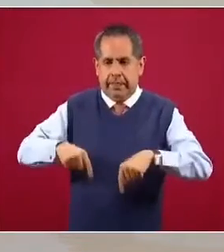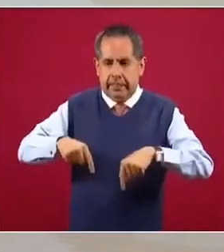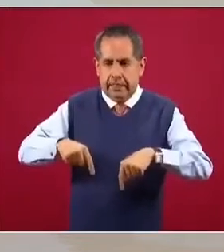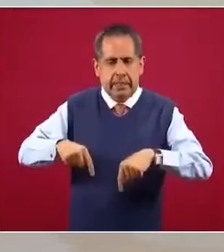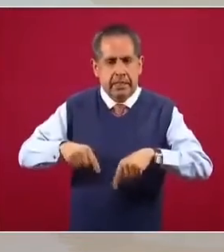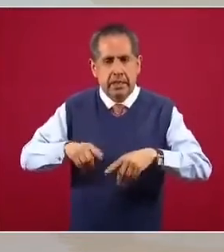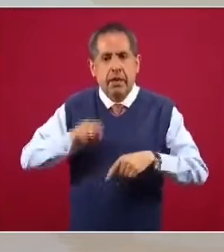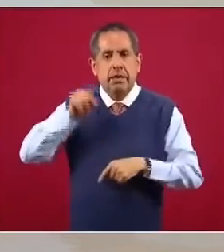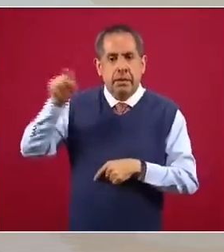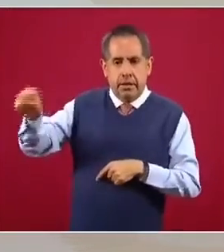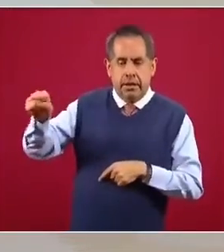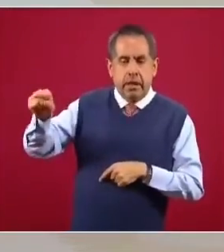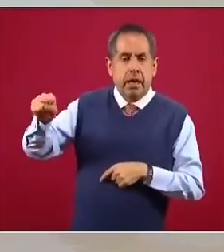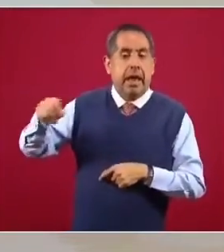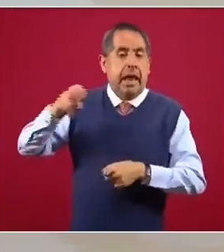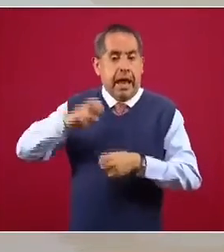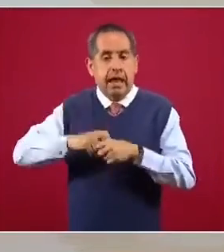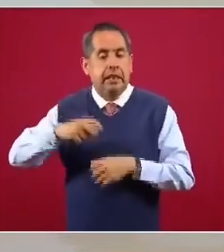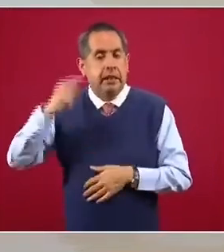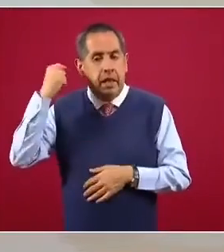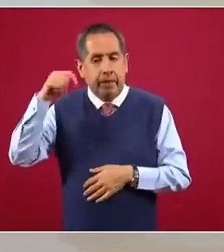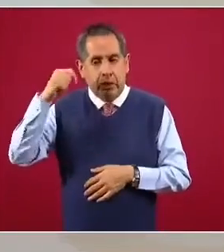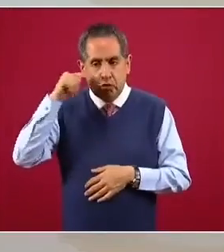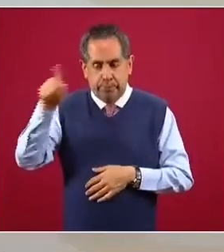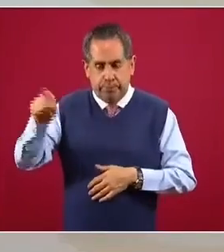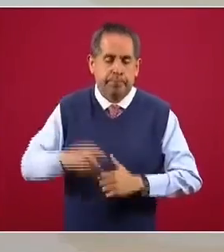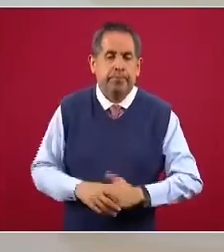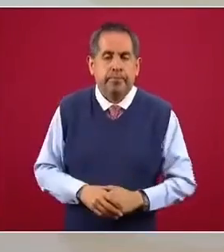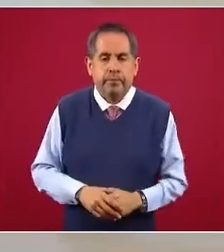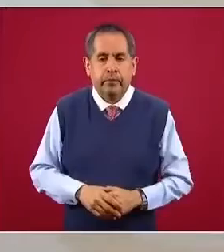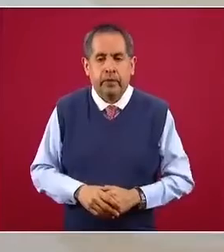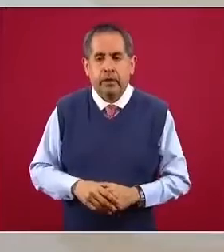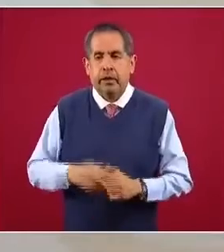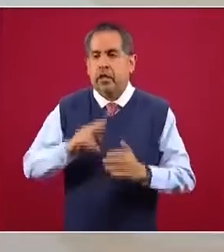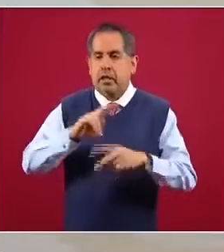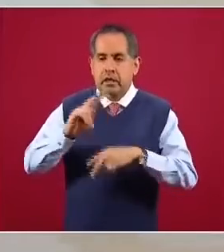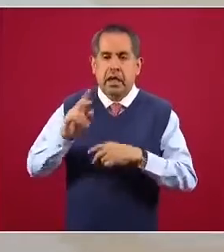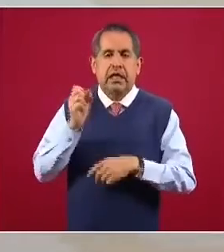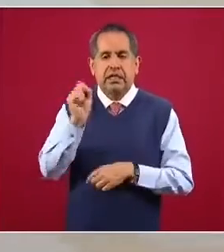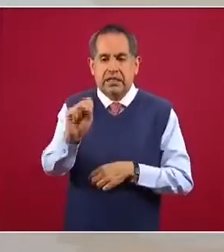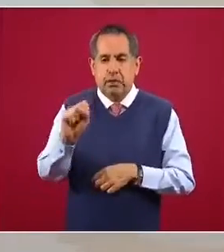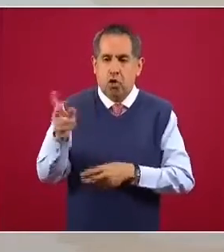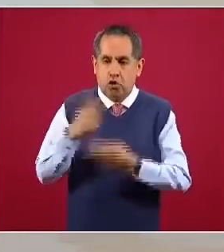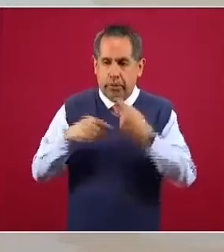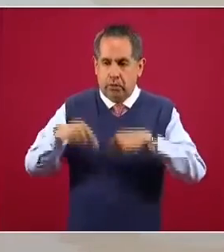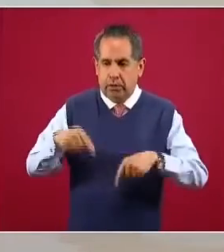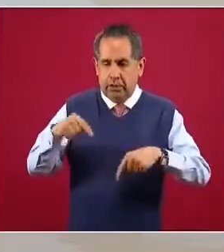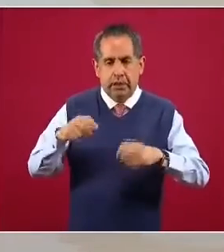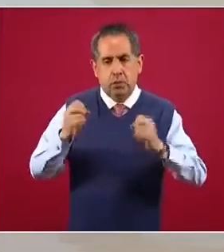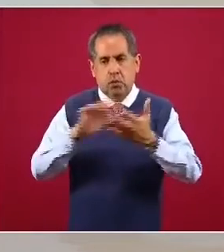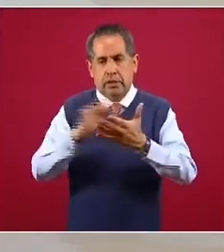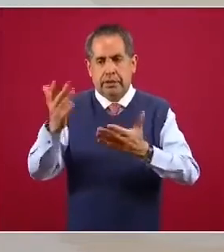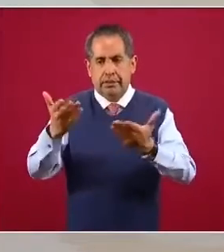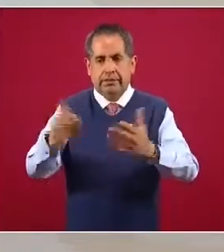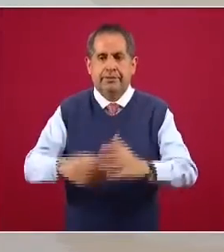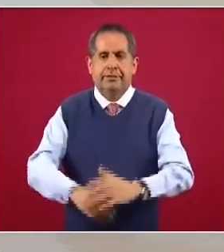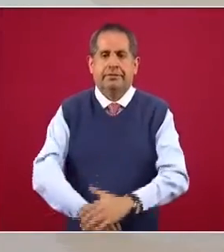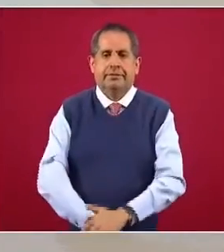Palacio, pero sí en el Palacio de Gobierno de Tabasco, y retomamos aquí el sábado. Muchas